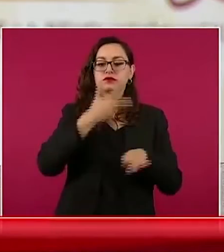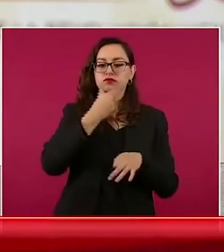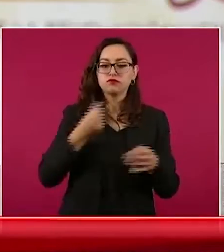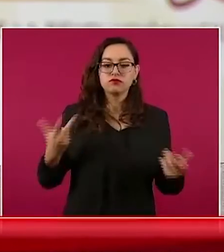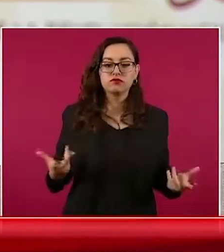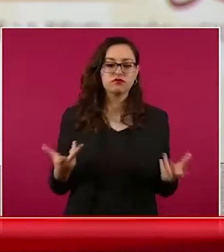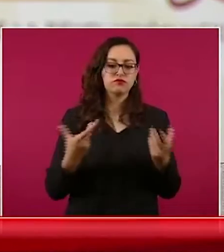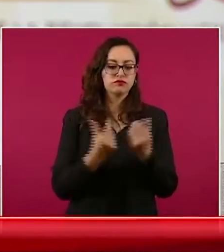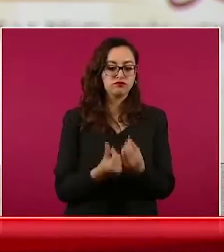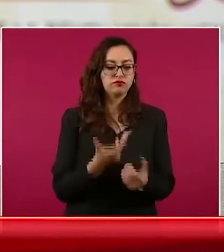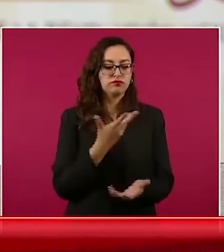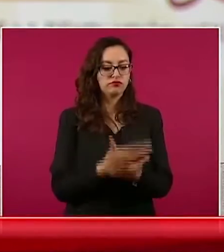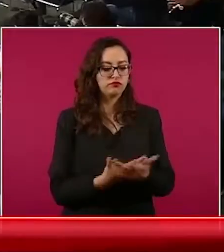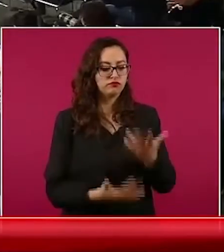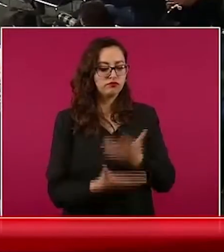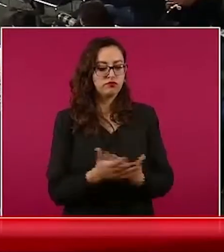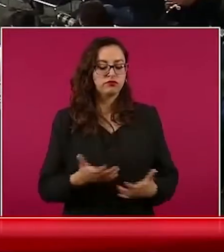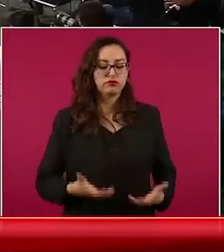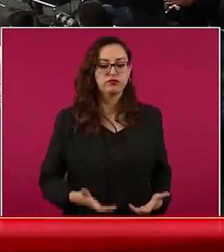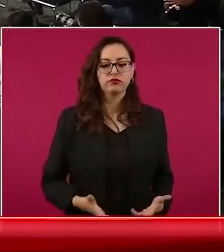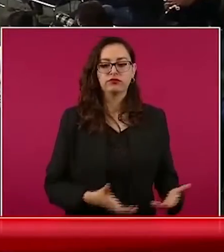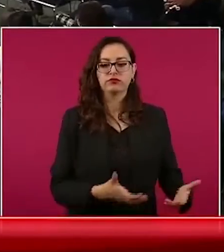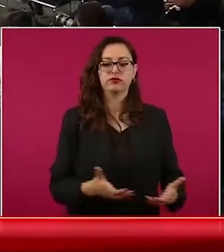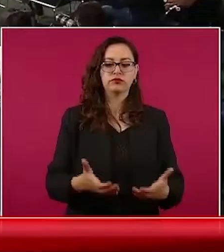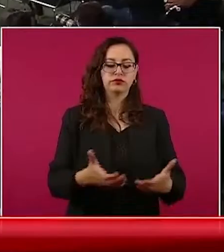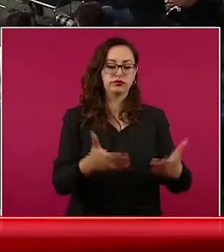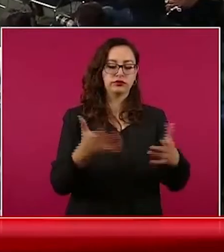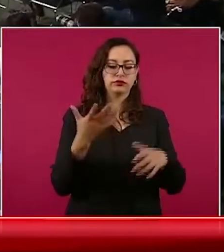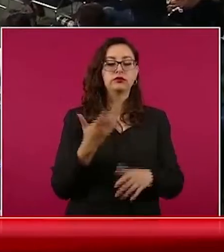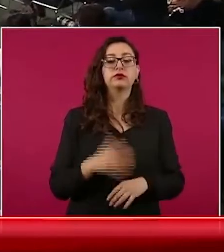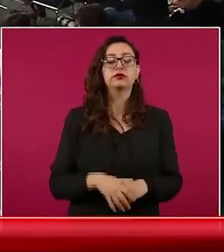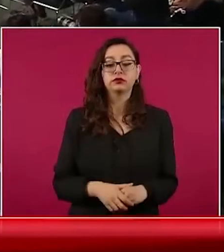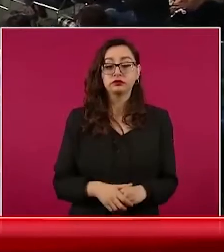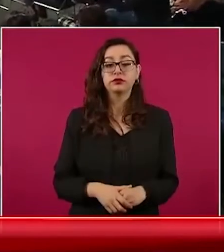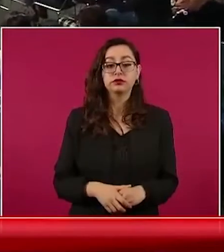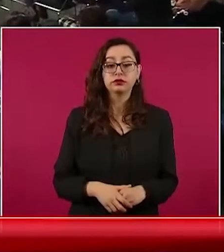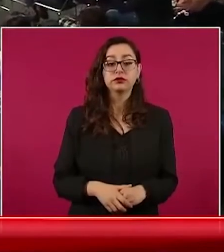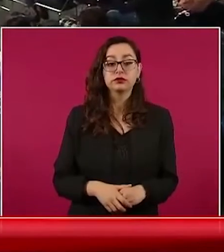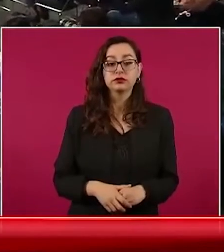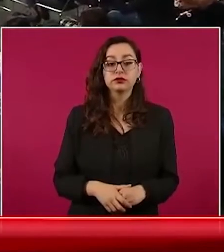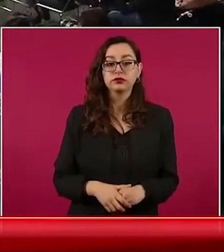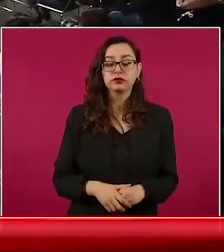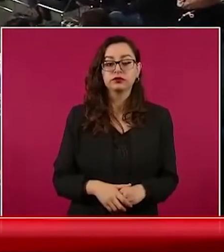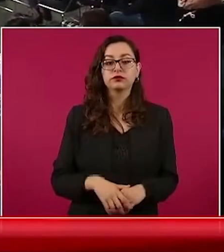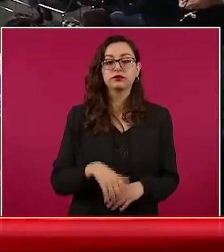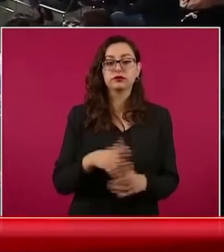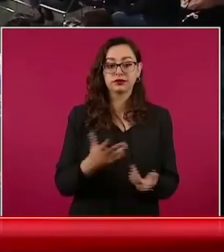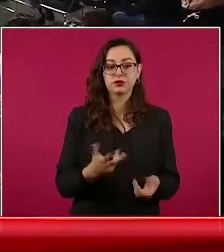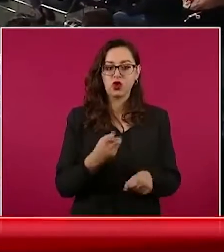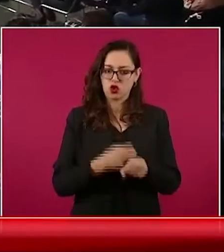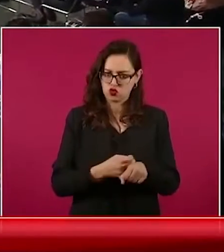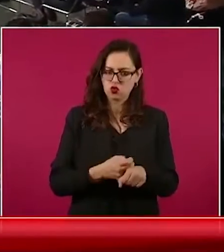se hacen caminos de concreto.